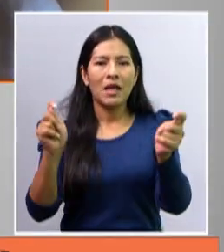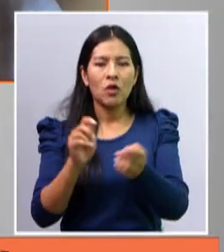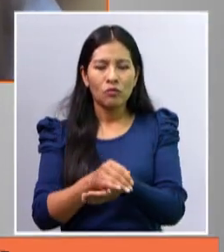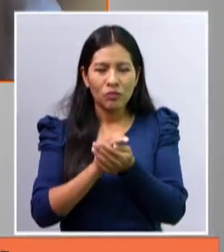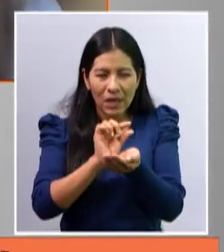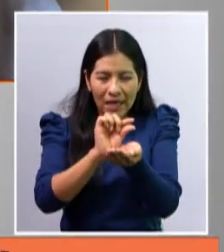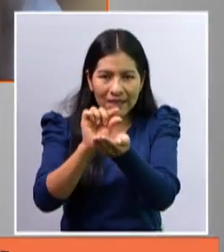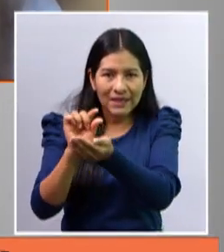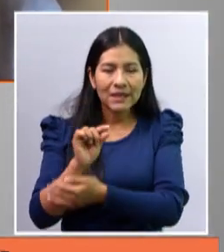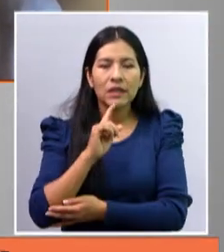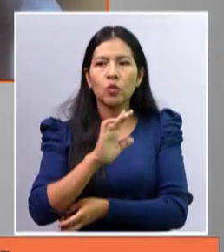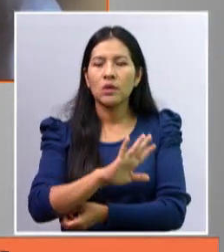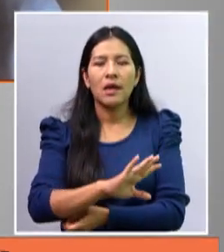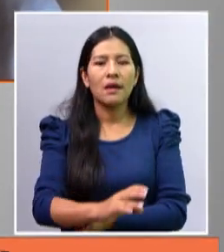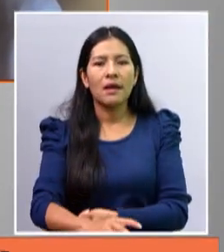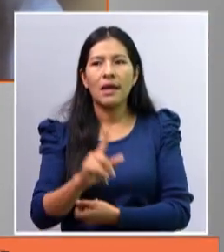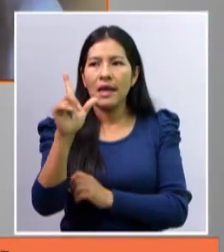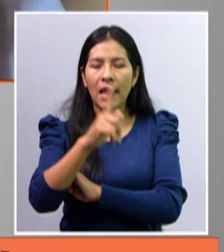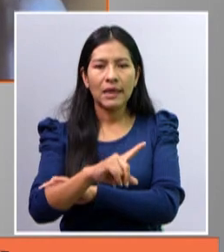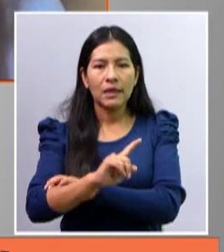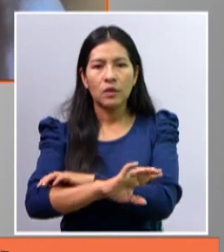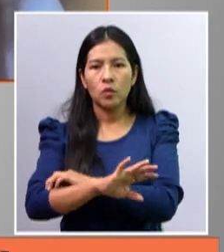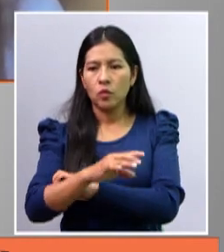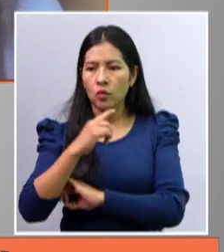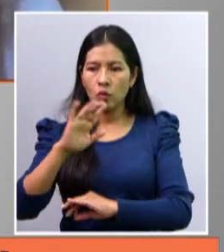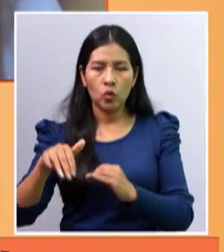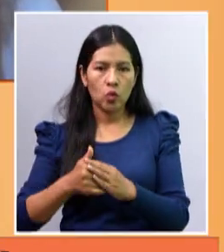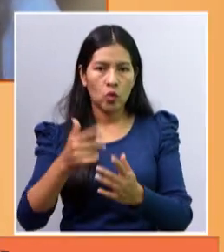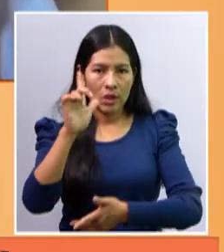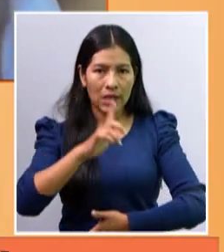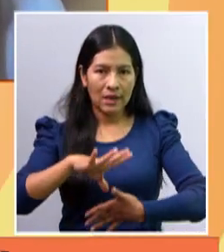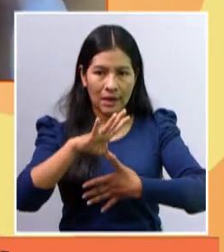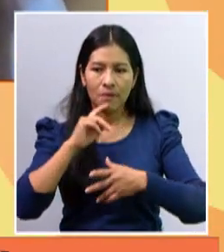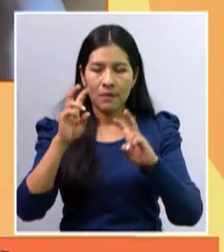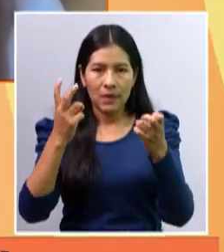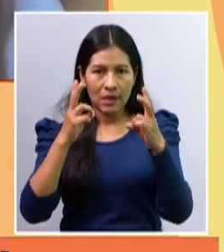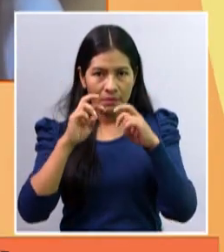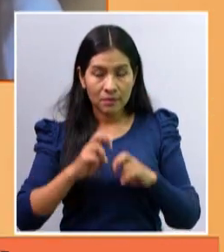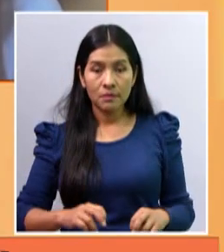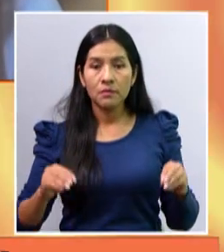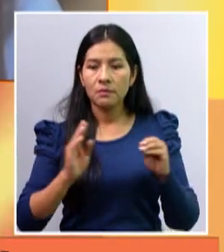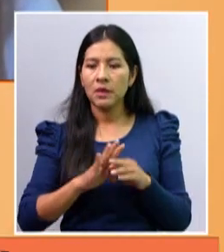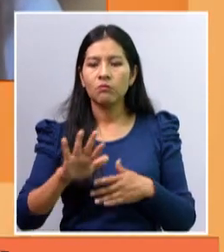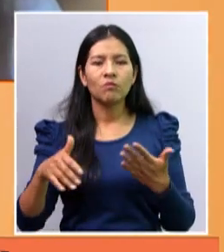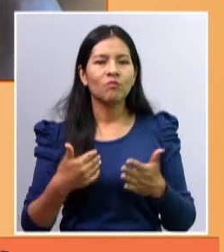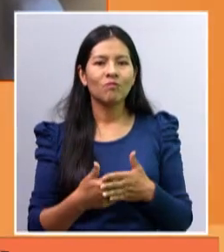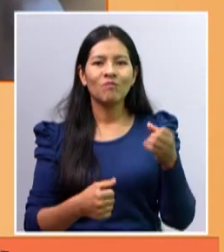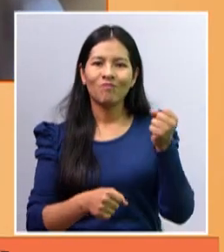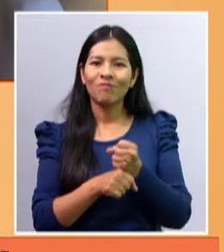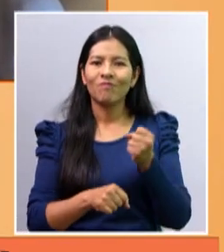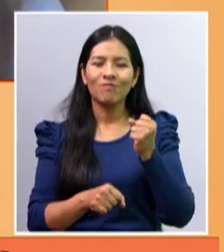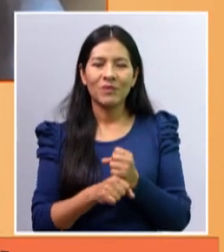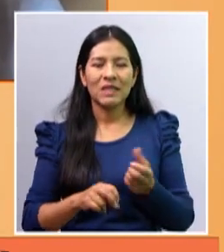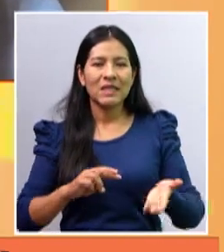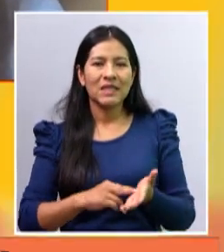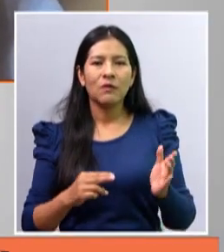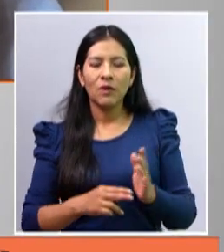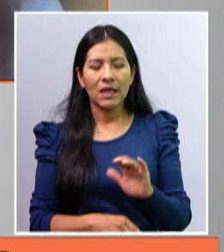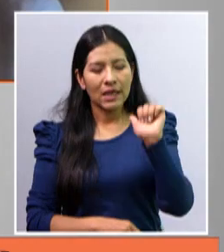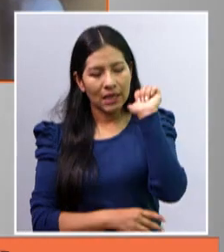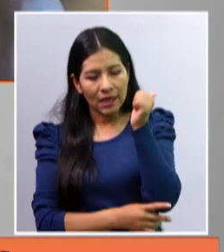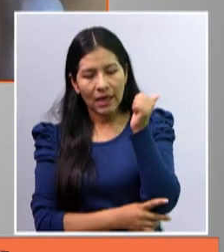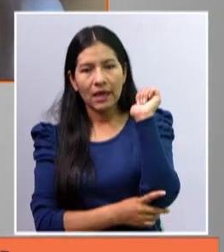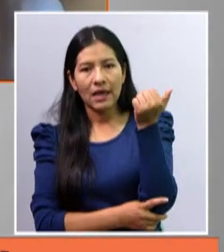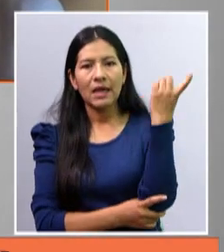indexada en a nivel latinoamericano entonces pues es un trabajo diario es un trabajo de